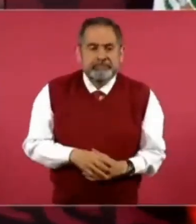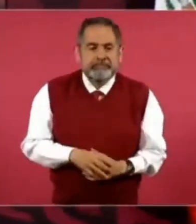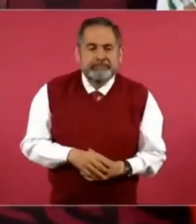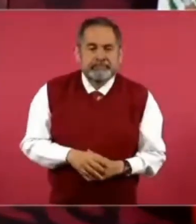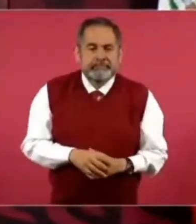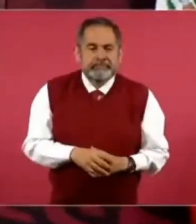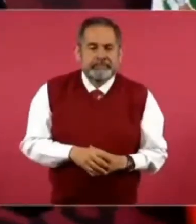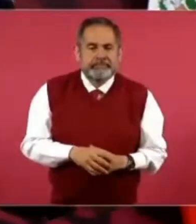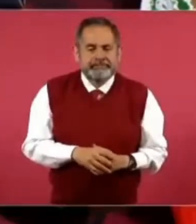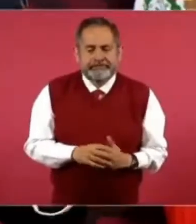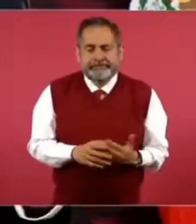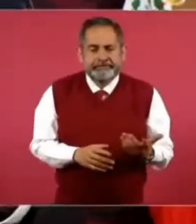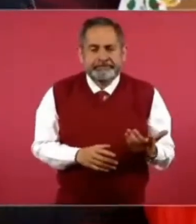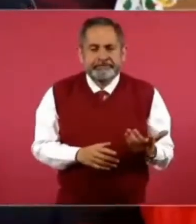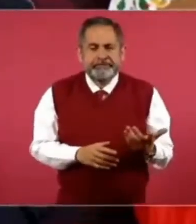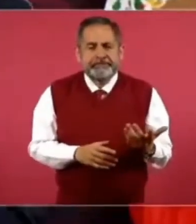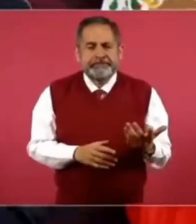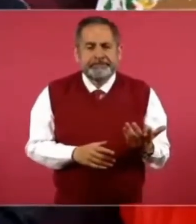que tampoco